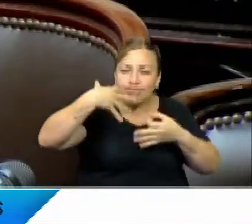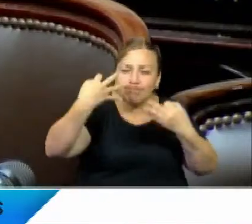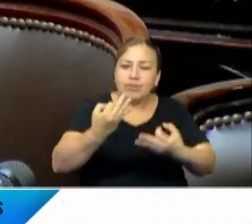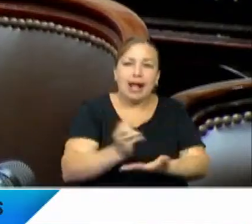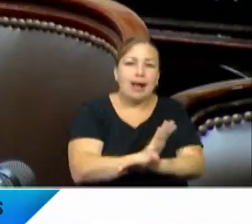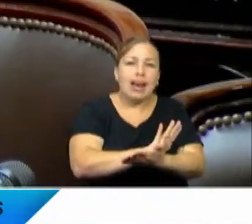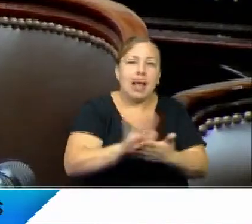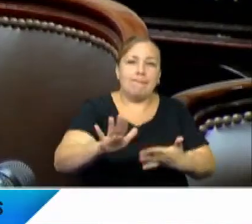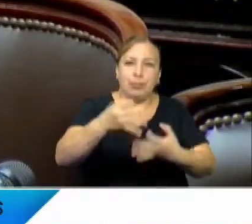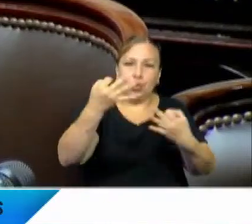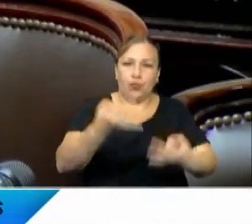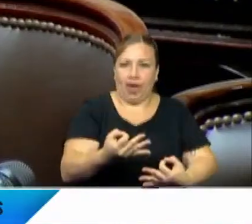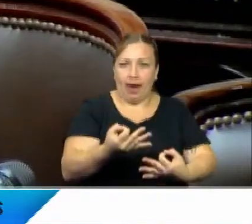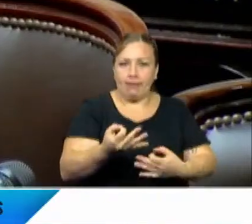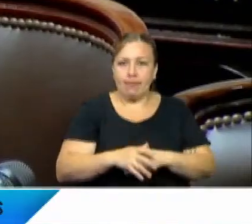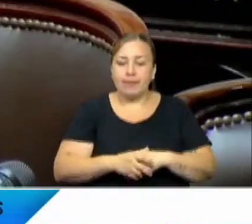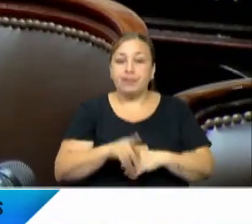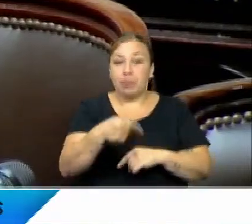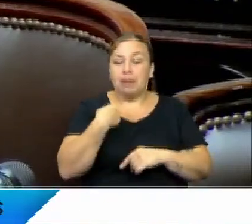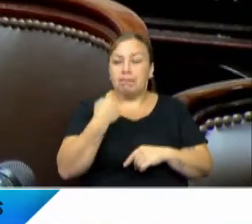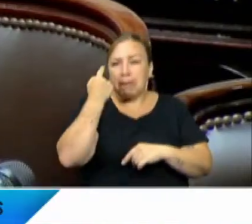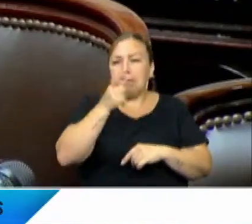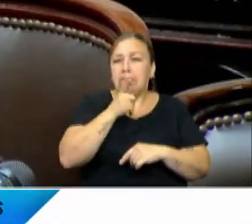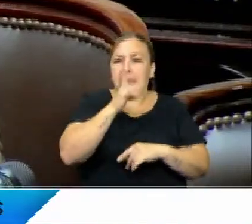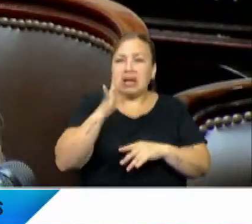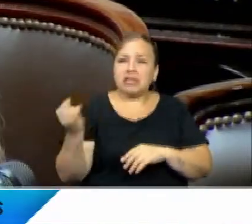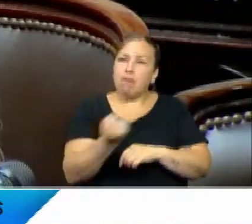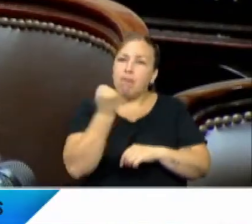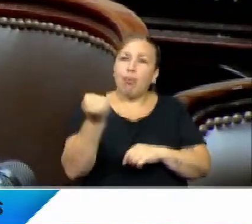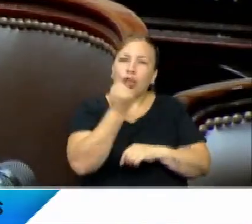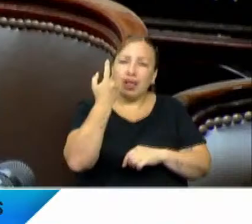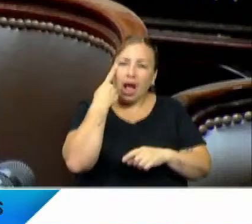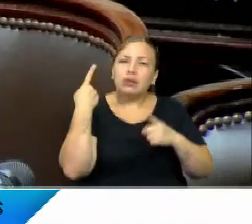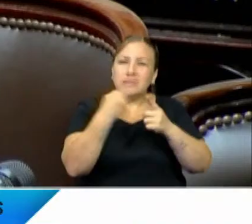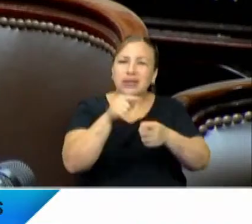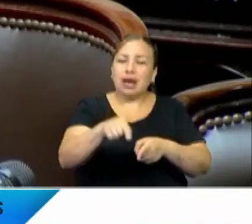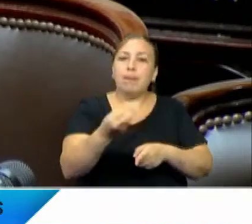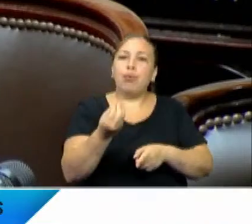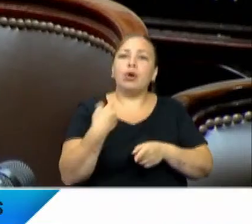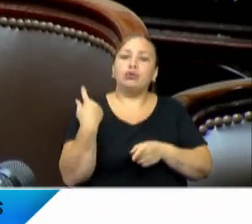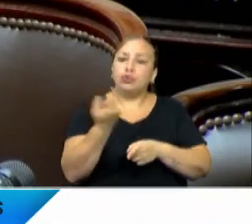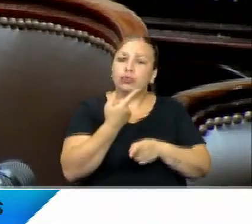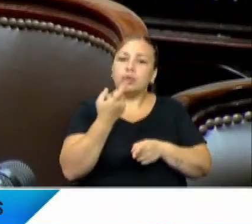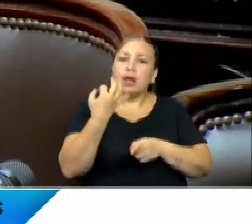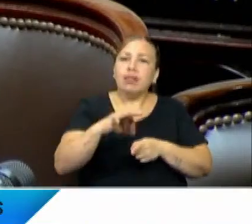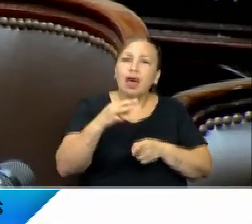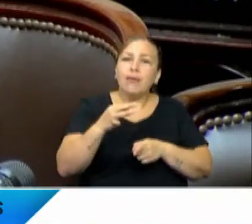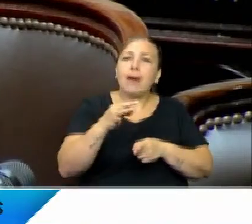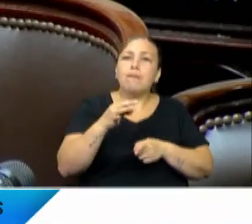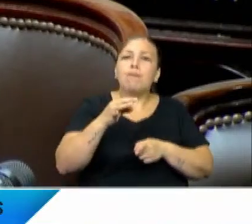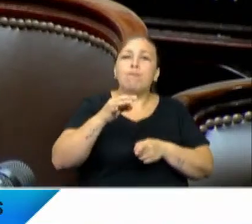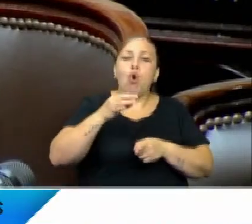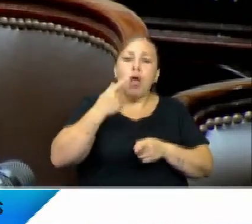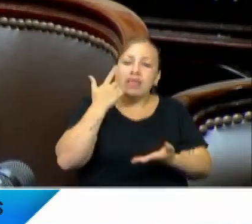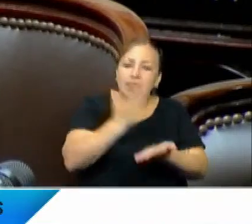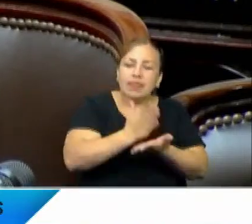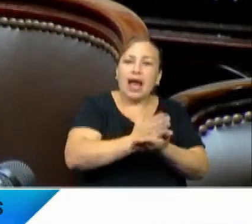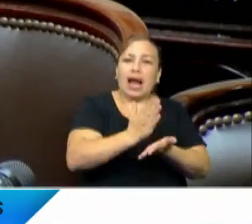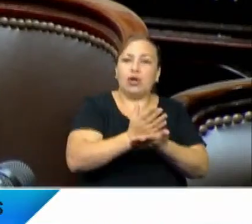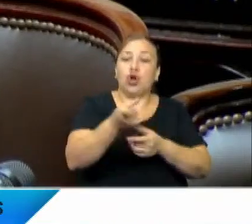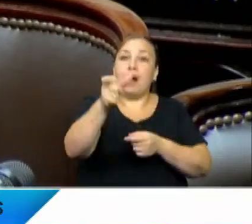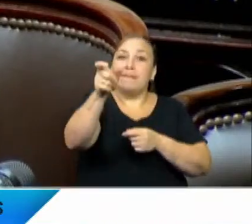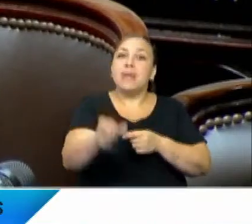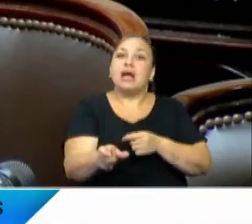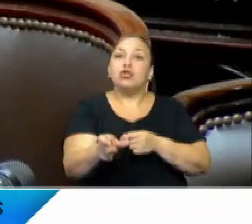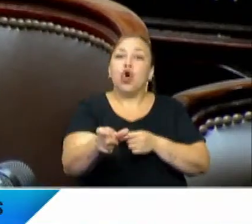parece que es importante apuntar esto porque nosotros no estamos cercenando la capacidad o el derecho de la persona que